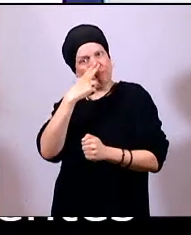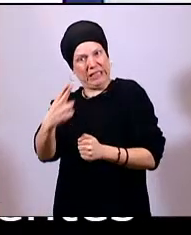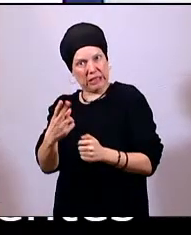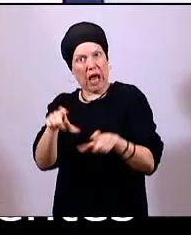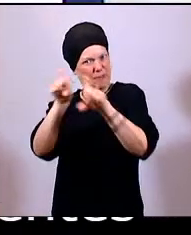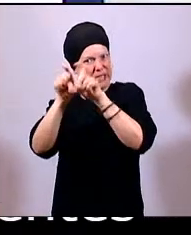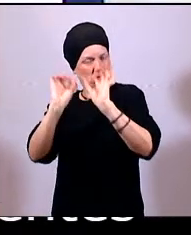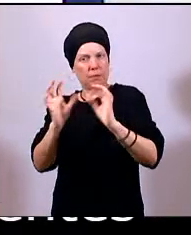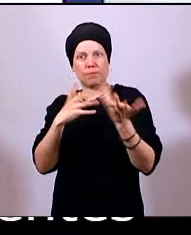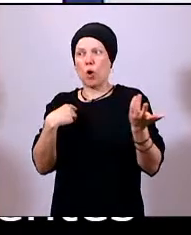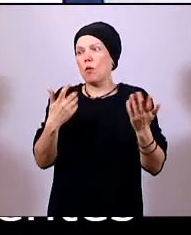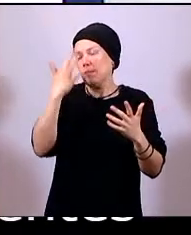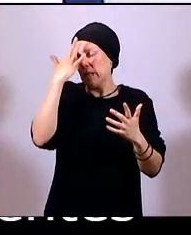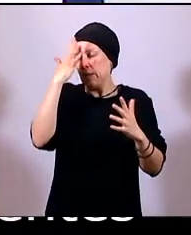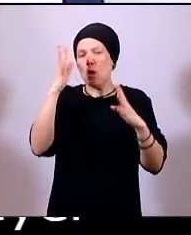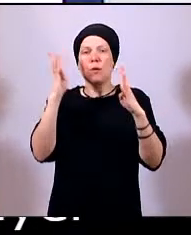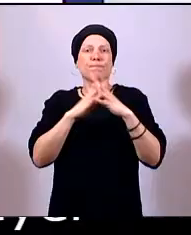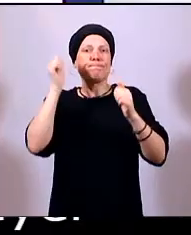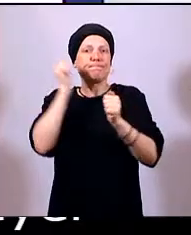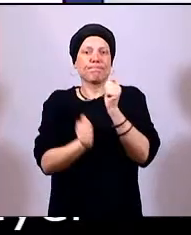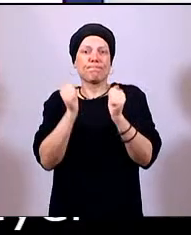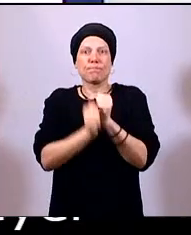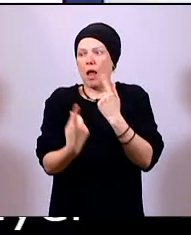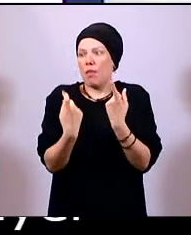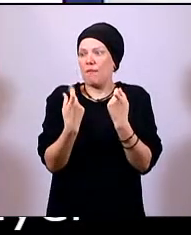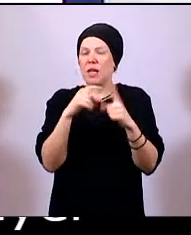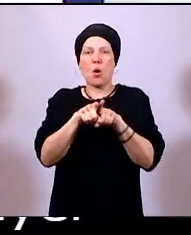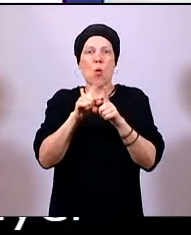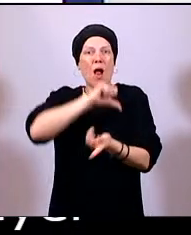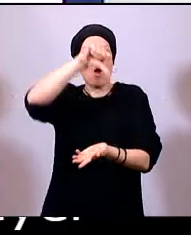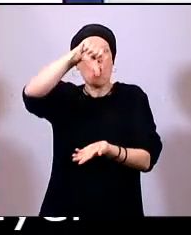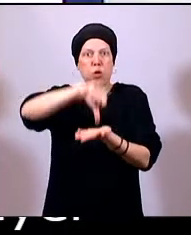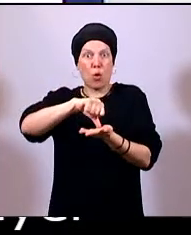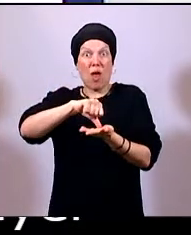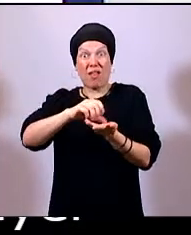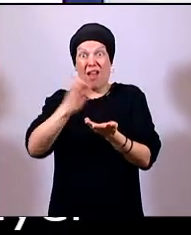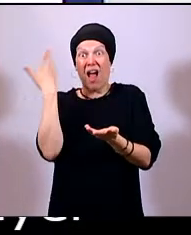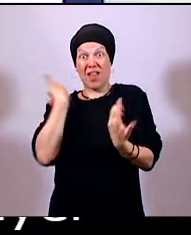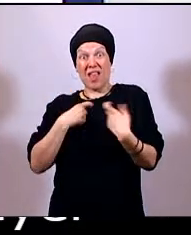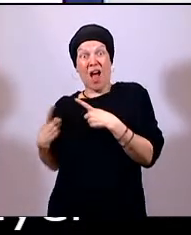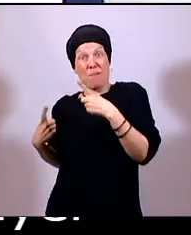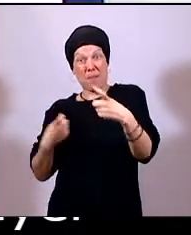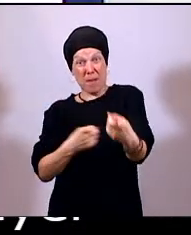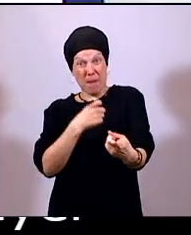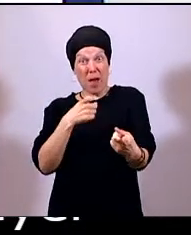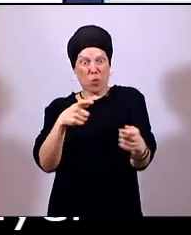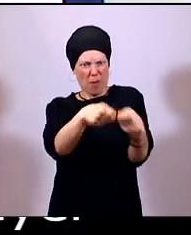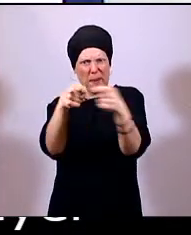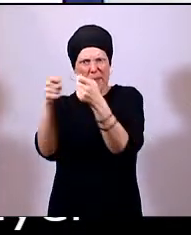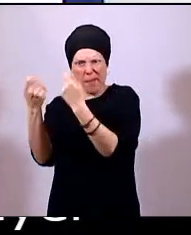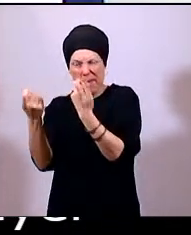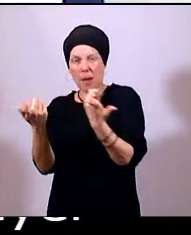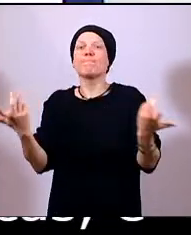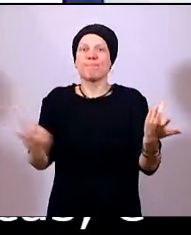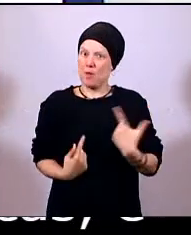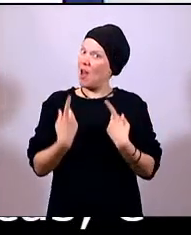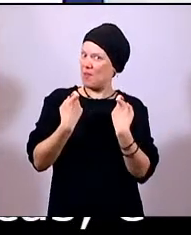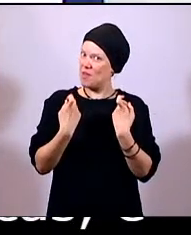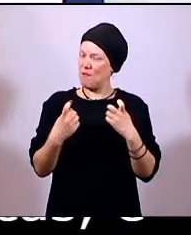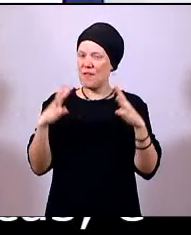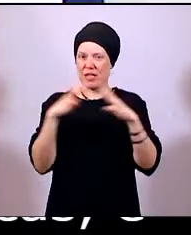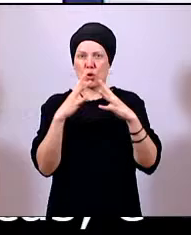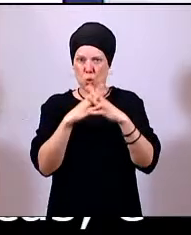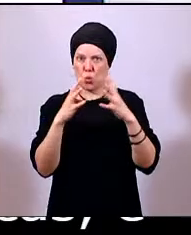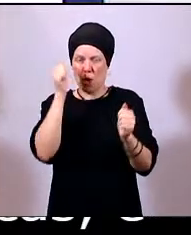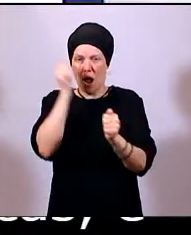por ejemplo, las infraestructuras metálicas que pueden hacer falta en la reconstrucción de una ciudad que ha sufrido un conflicto bélico. Entonces, hay una